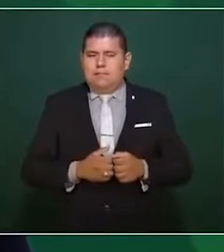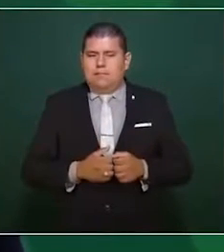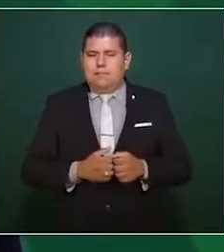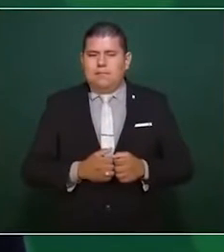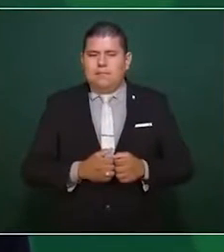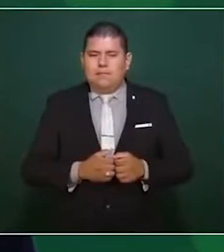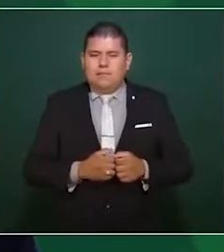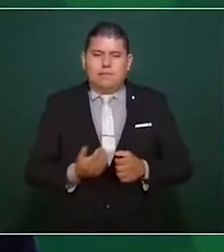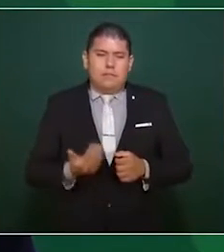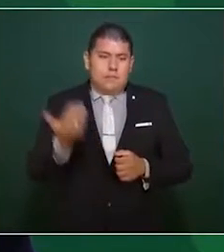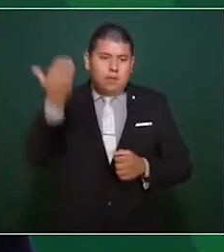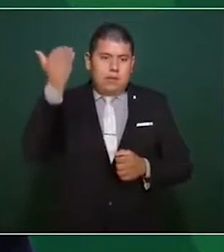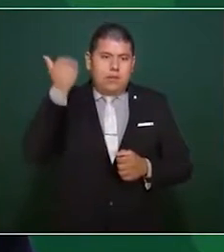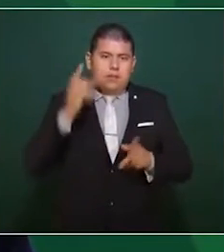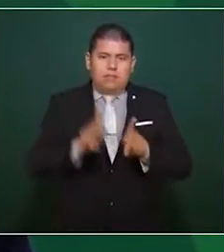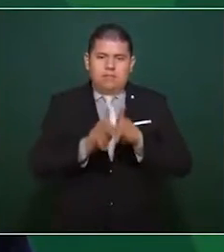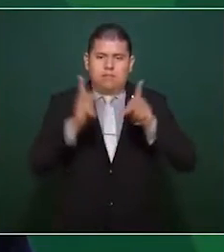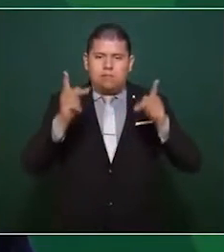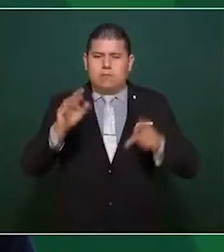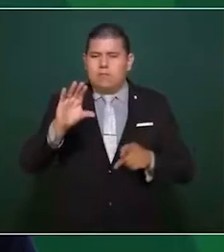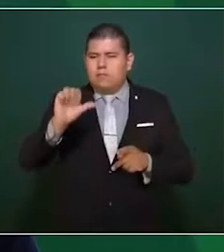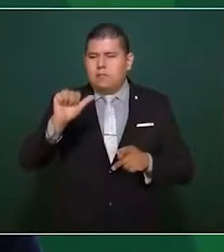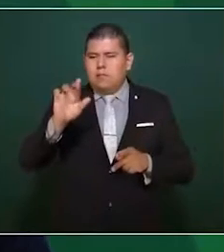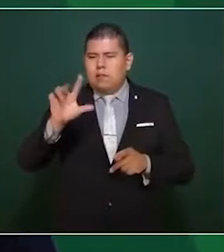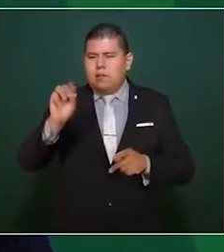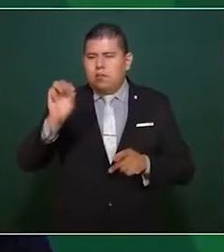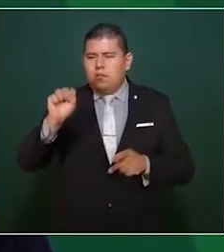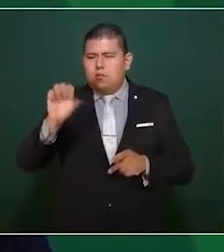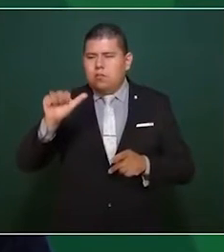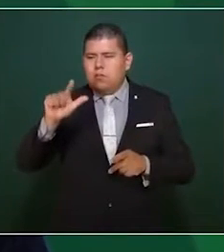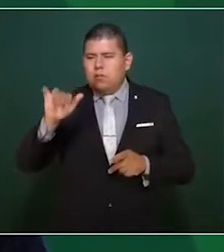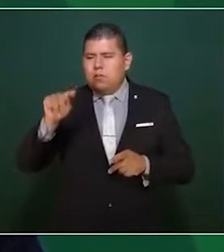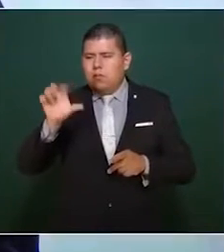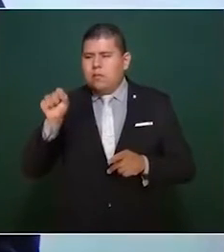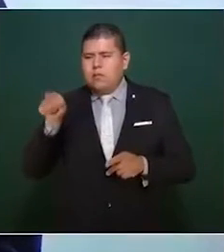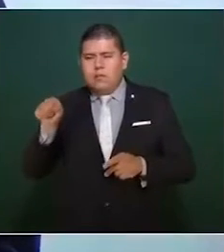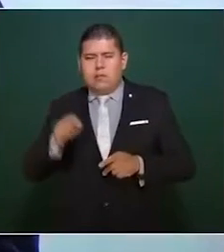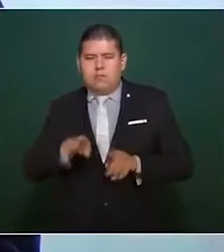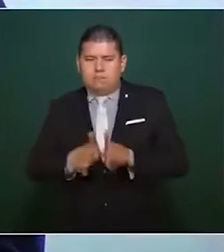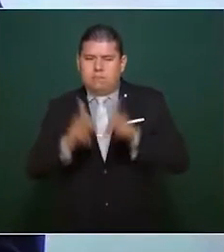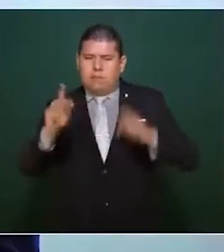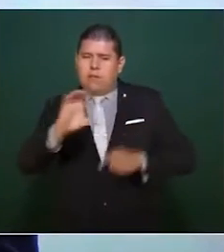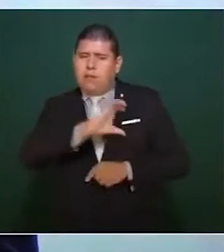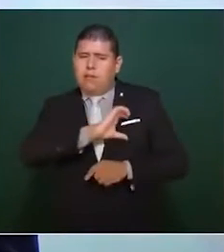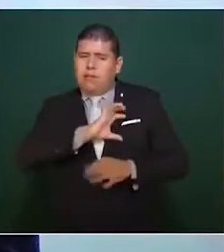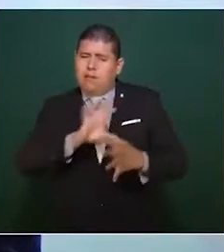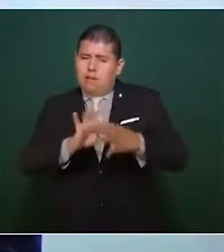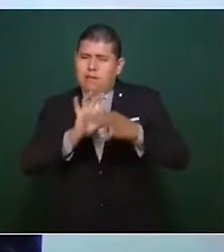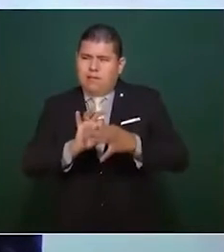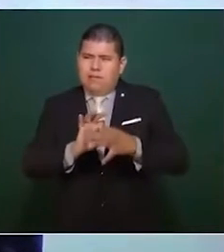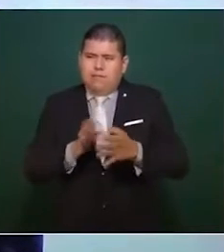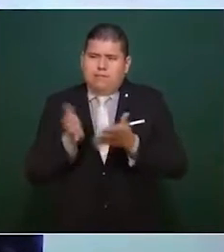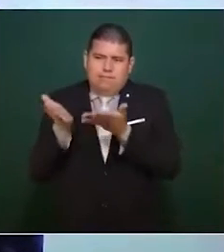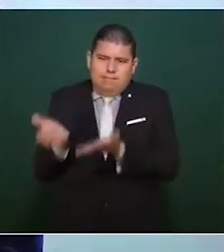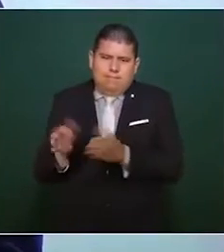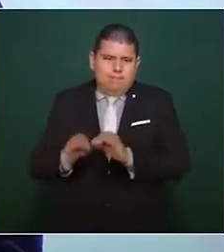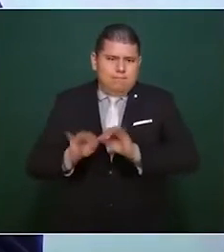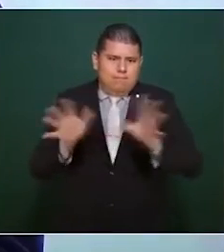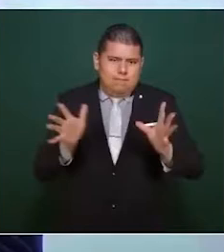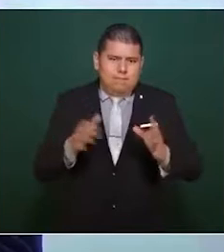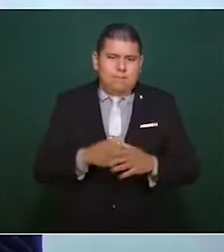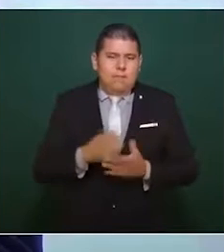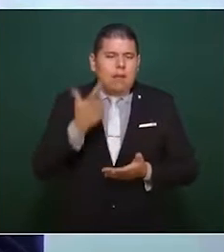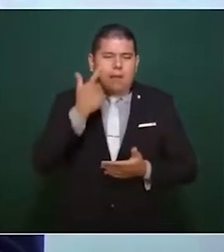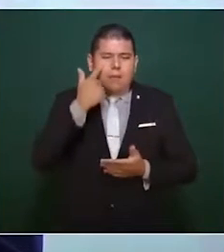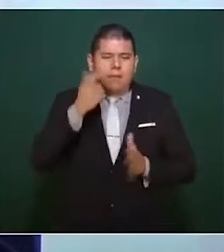Era el periódico consentido de Carlos Salinas de Gortari, lo he dicho, pero además es evidente. Te voy a